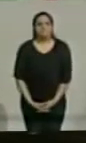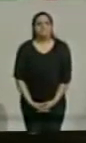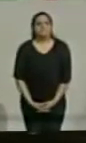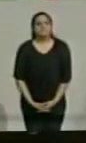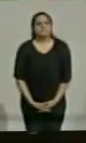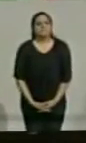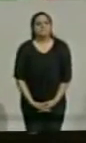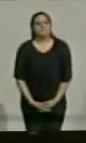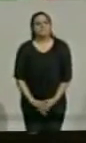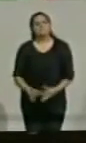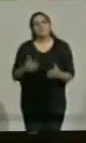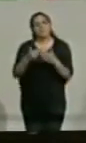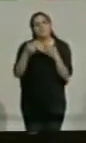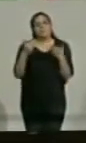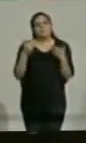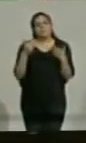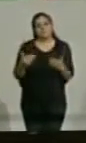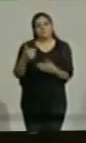A continuación,